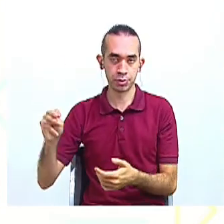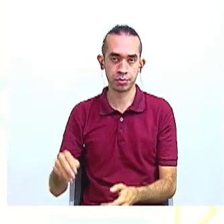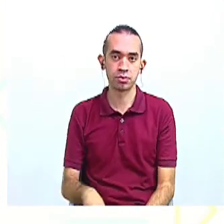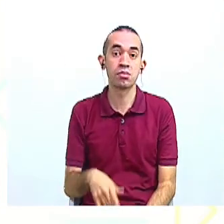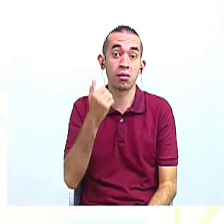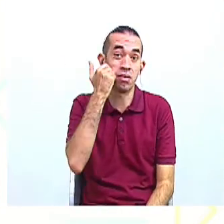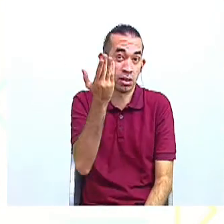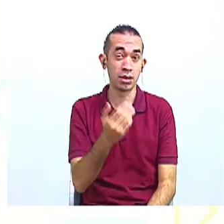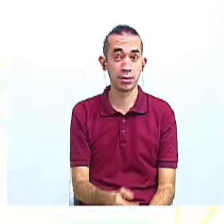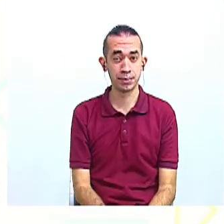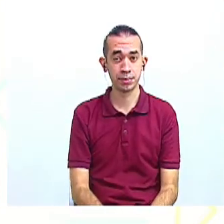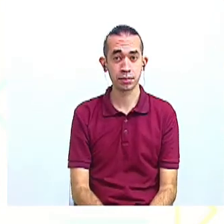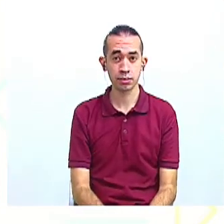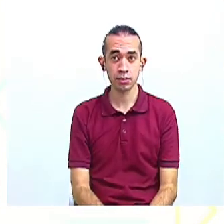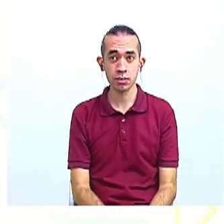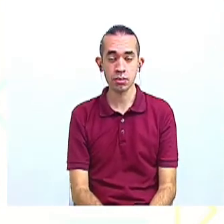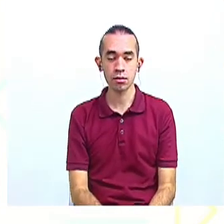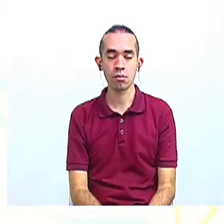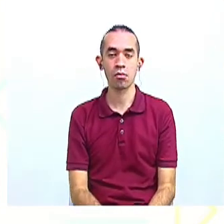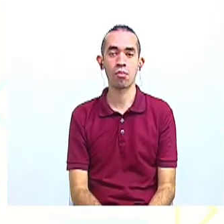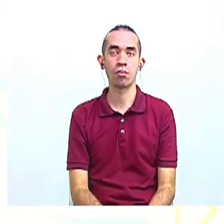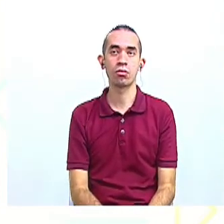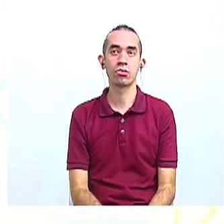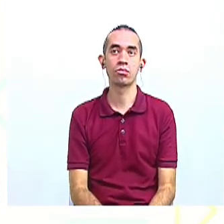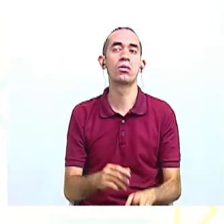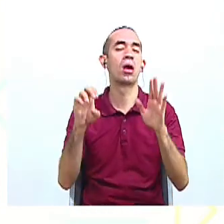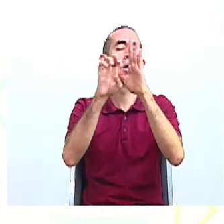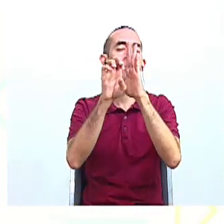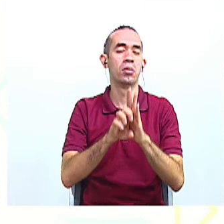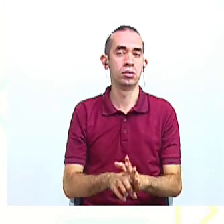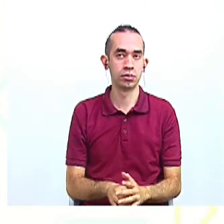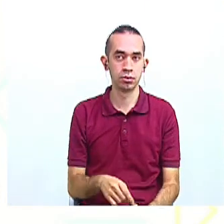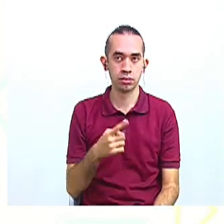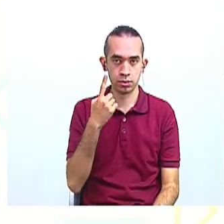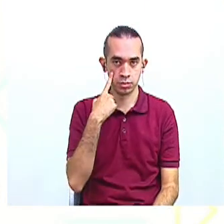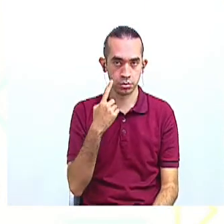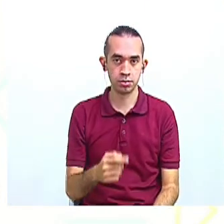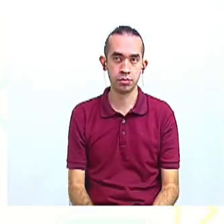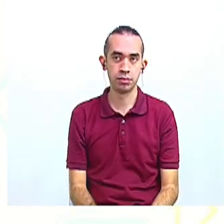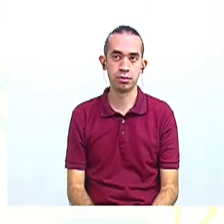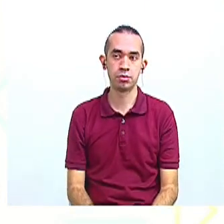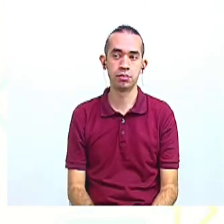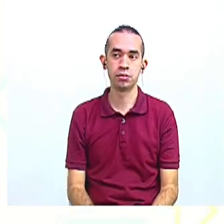qué fácil? Continuemos con más ejemplos.